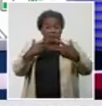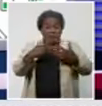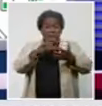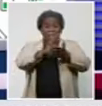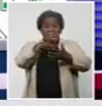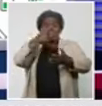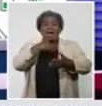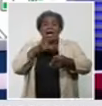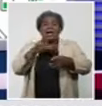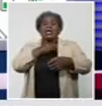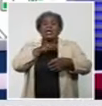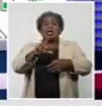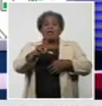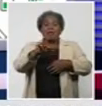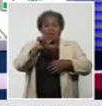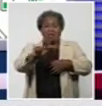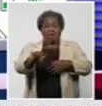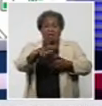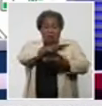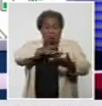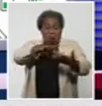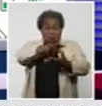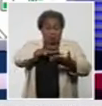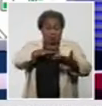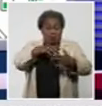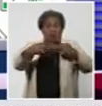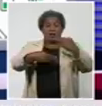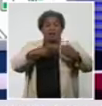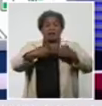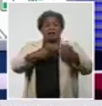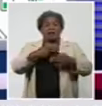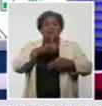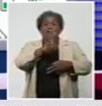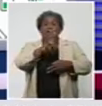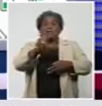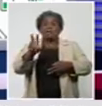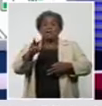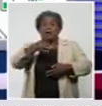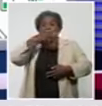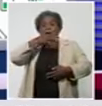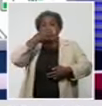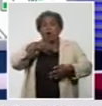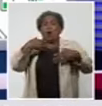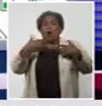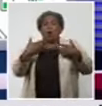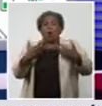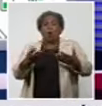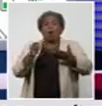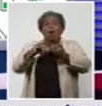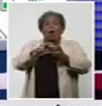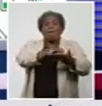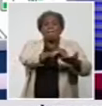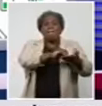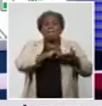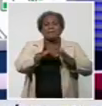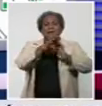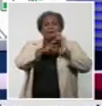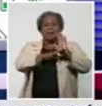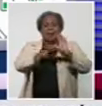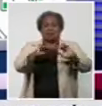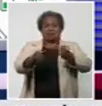Mayor Nacional de la Defensa Civil pues realizaba un amplio recorrido y constataba cómo se aplican las medidas de restricción para cortar